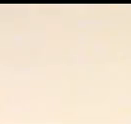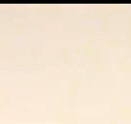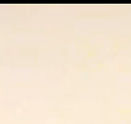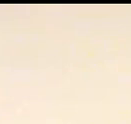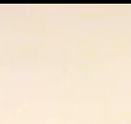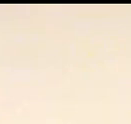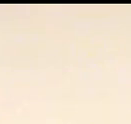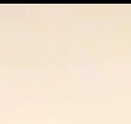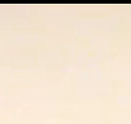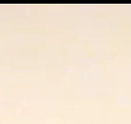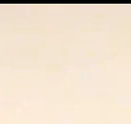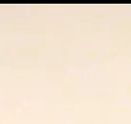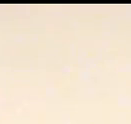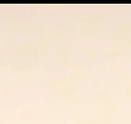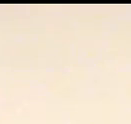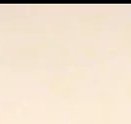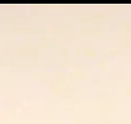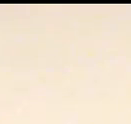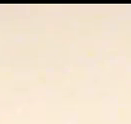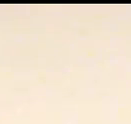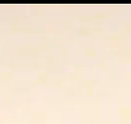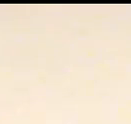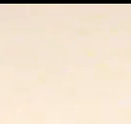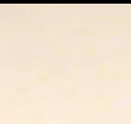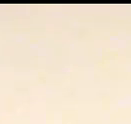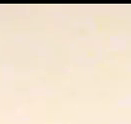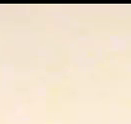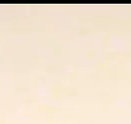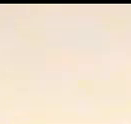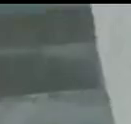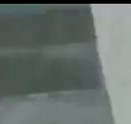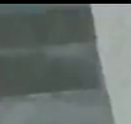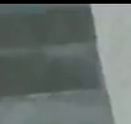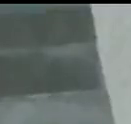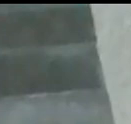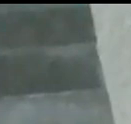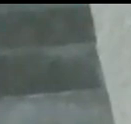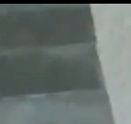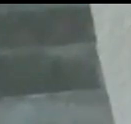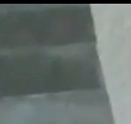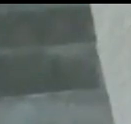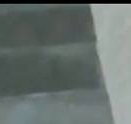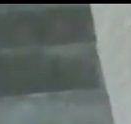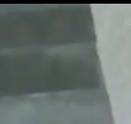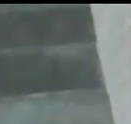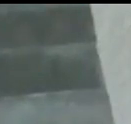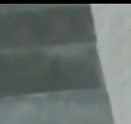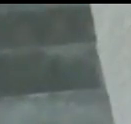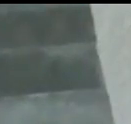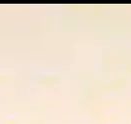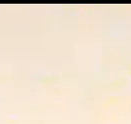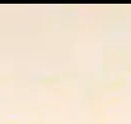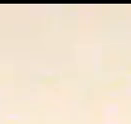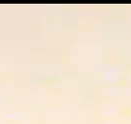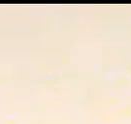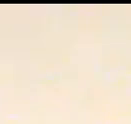la coordinación. Te lo agradecemos muchísimo, de verdad. Mil gracias. No, por nada, nos estamos viendo entonces la siguiente semana.